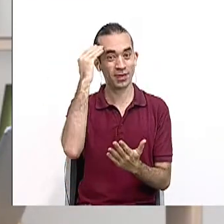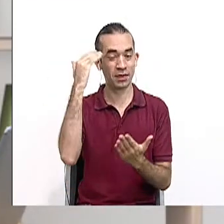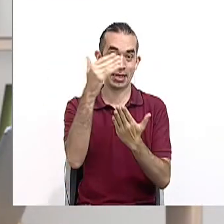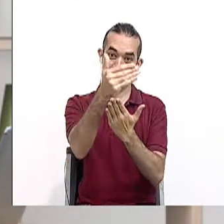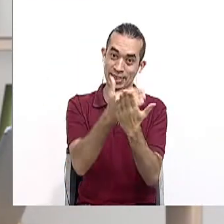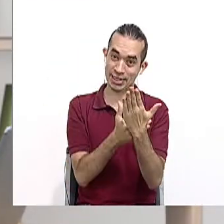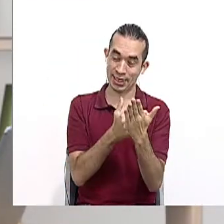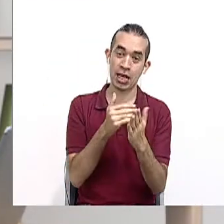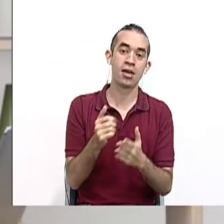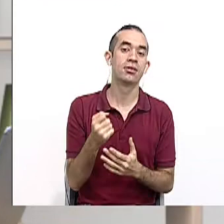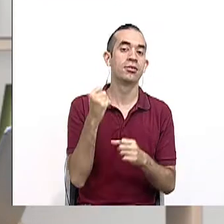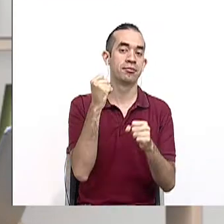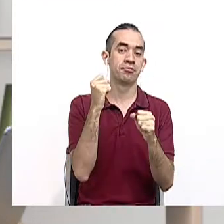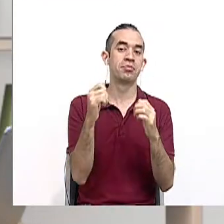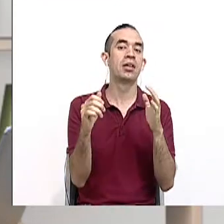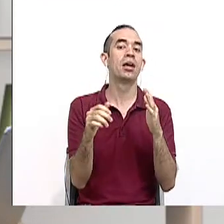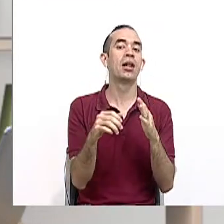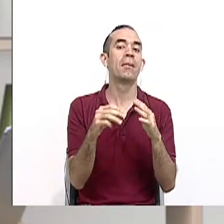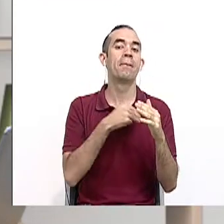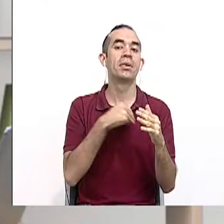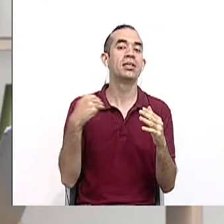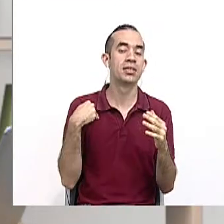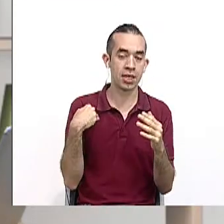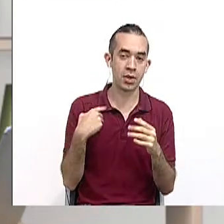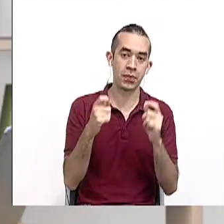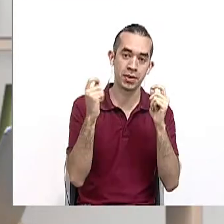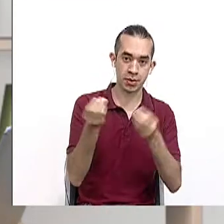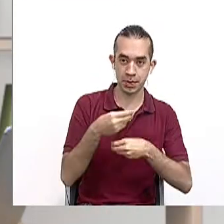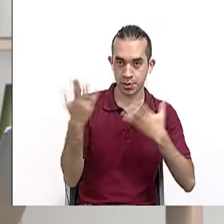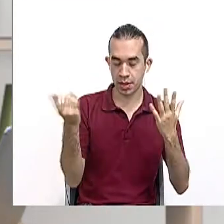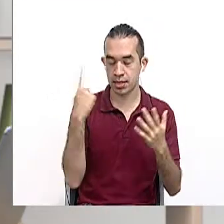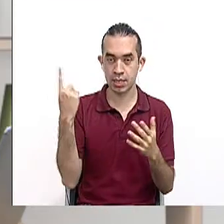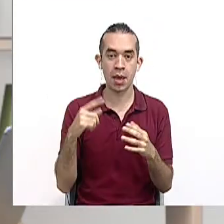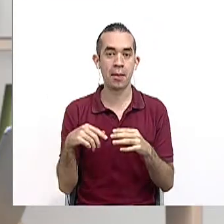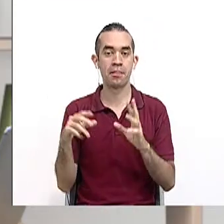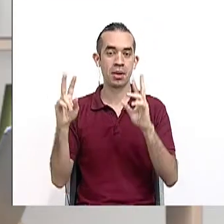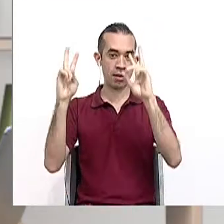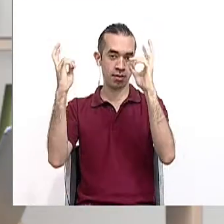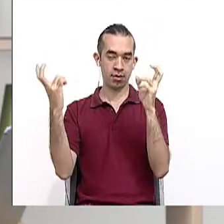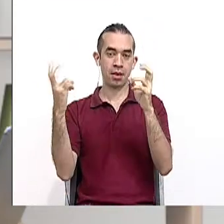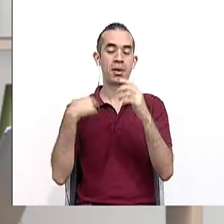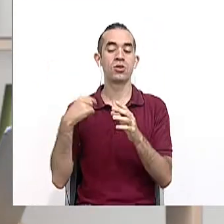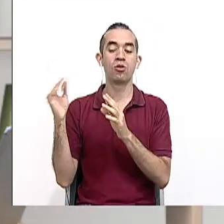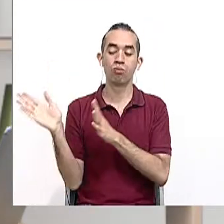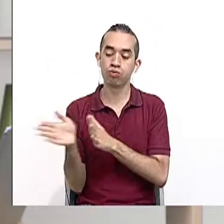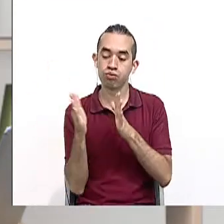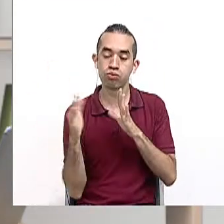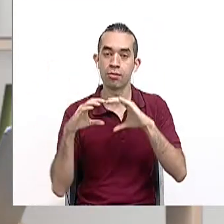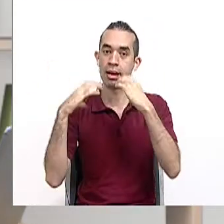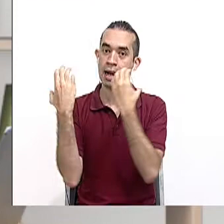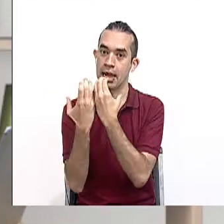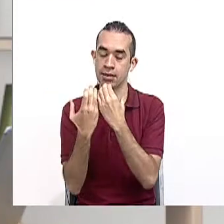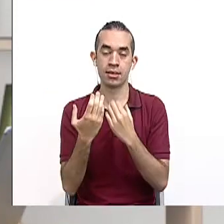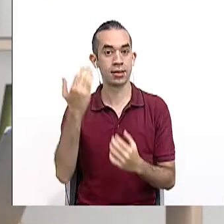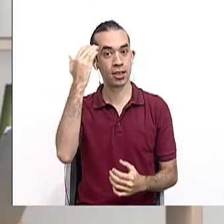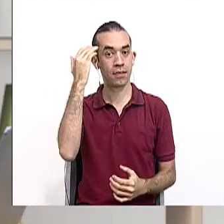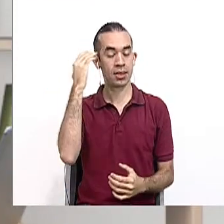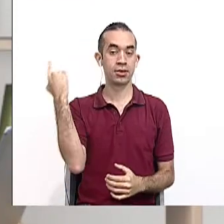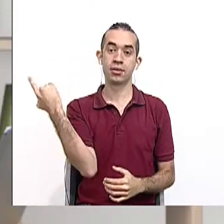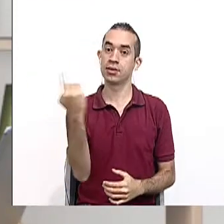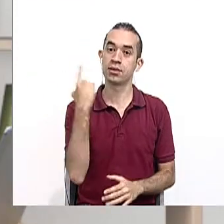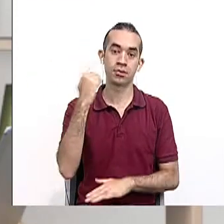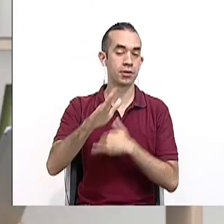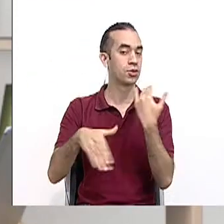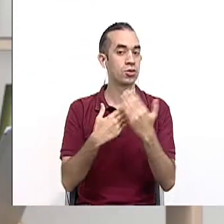siempre tenemos nuestro Me Preparo en Clase, ¿verdad? Ese espacio. ¿Por qué? Porque todo ser humano siempre en sus procesos se